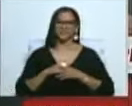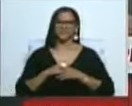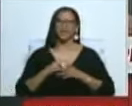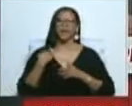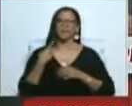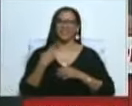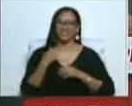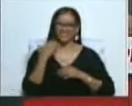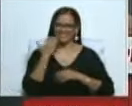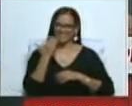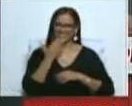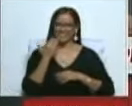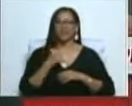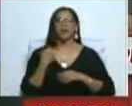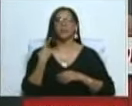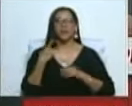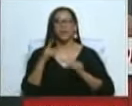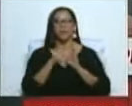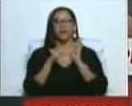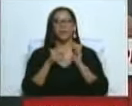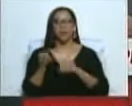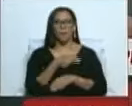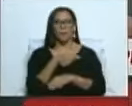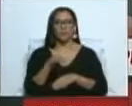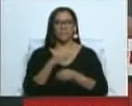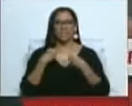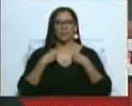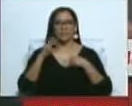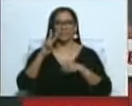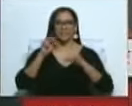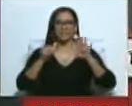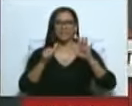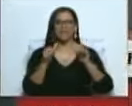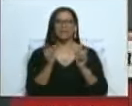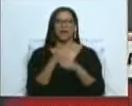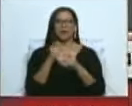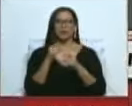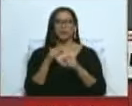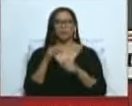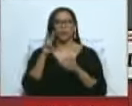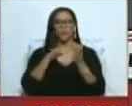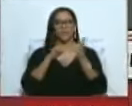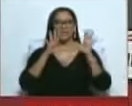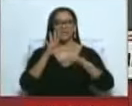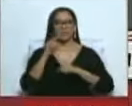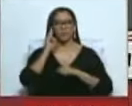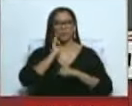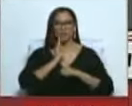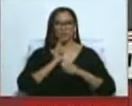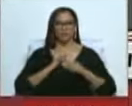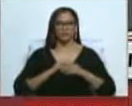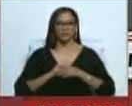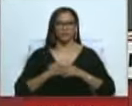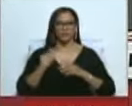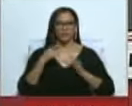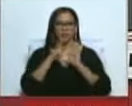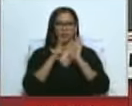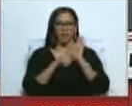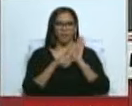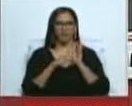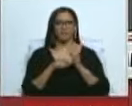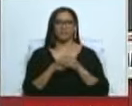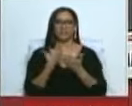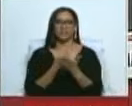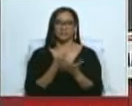Primer programa con música en vivo, 26 de agosto del 2015 en Bolívar. El primer programa de El Furrial